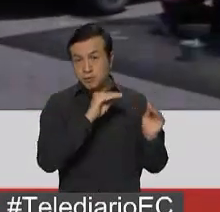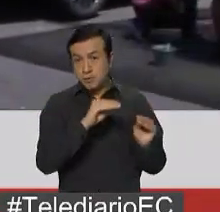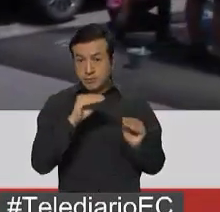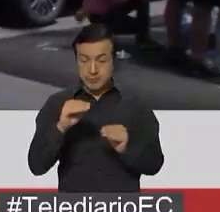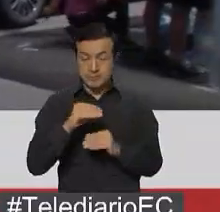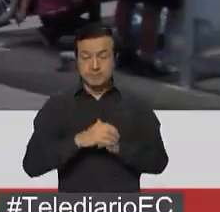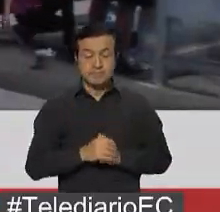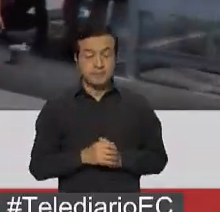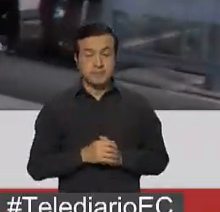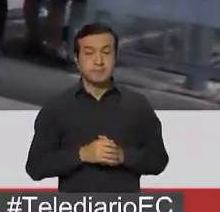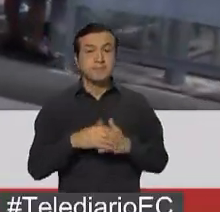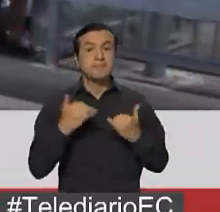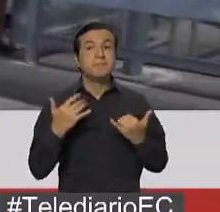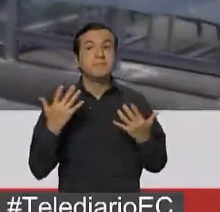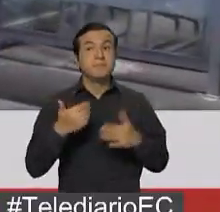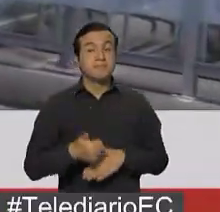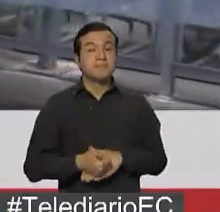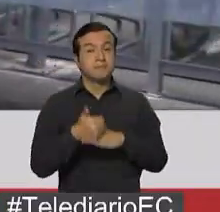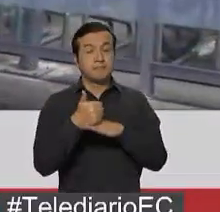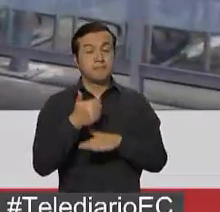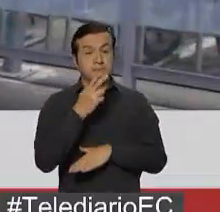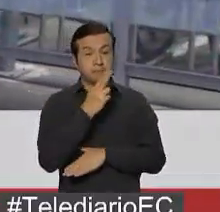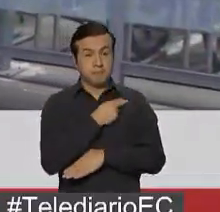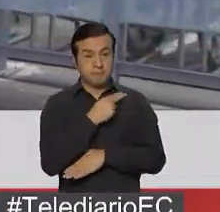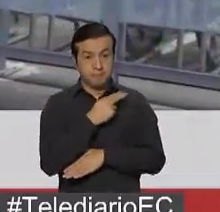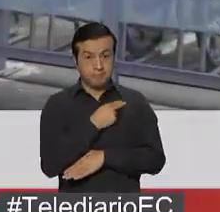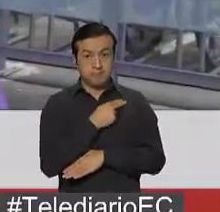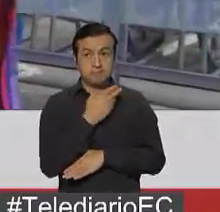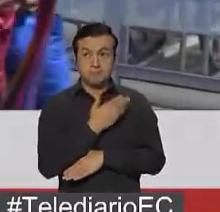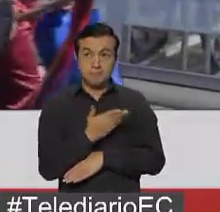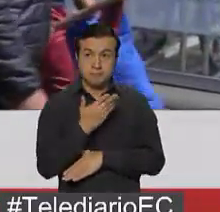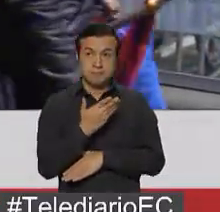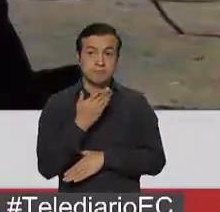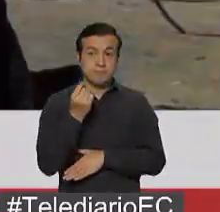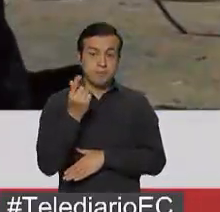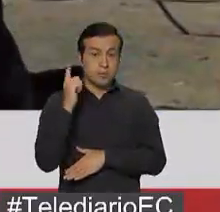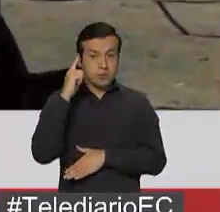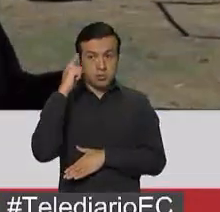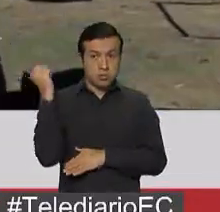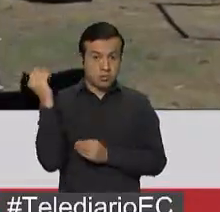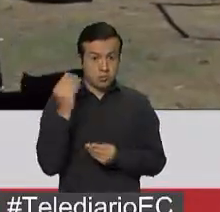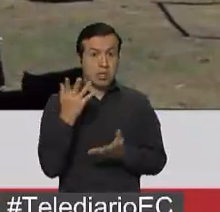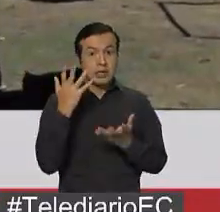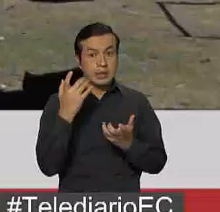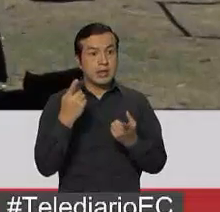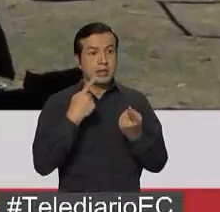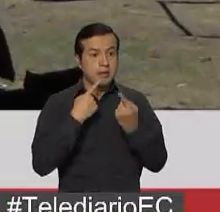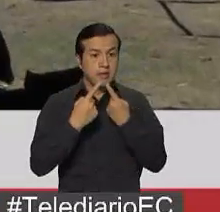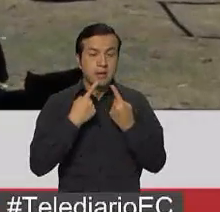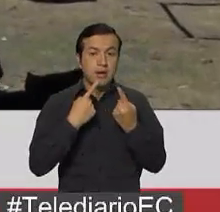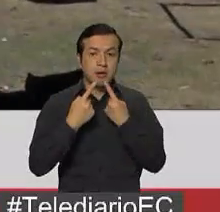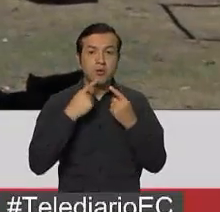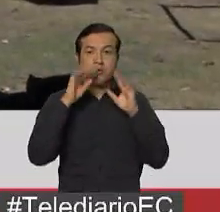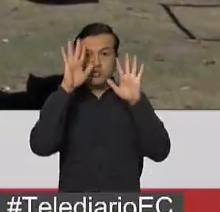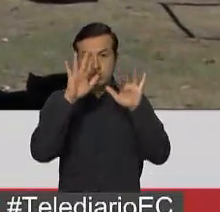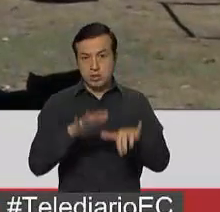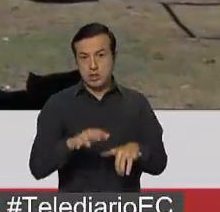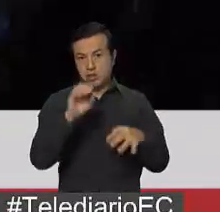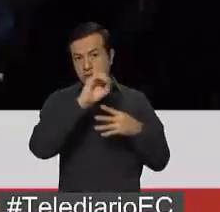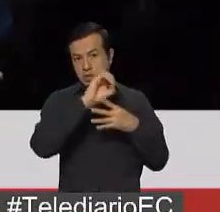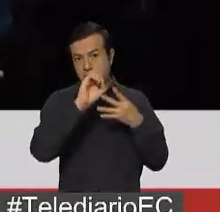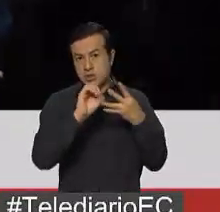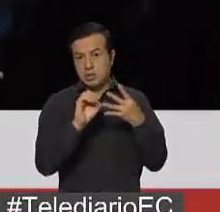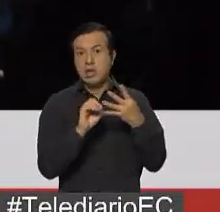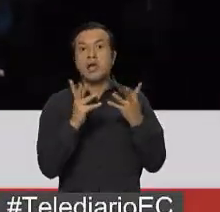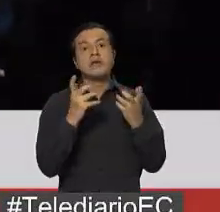en estas horas las autoridades de las universidades que reciben recursos del estado esperan mantener diálogos con la secretaria de educación superior